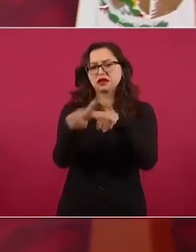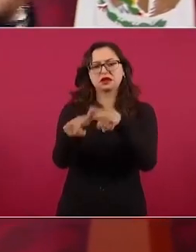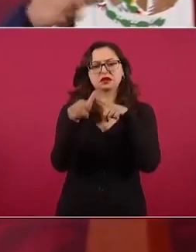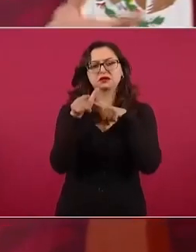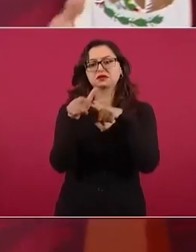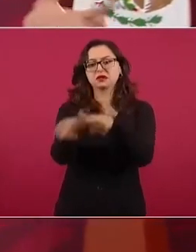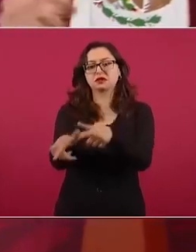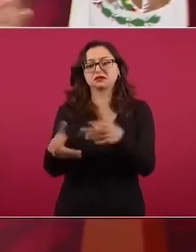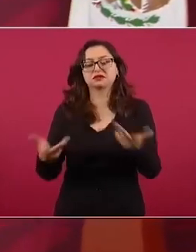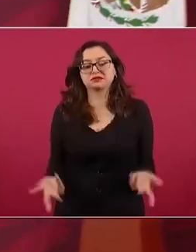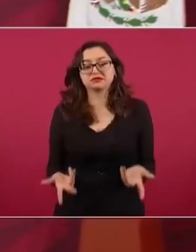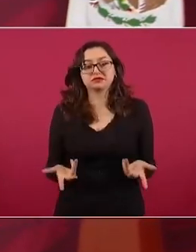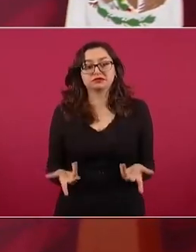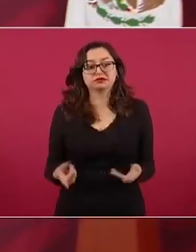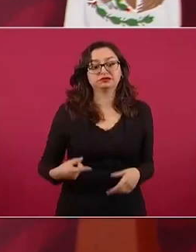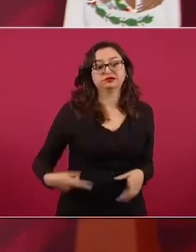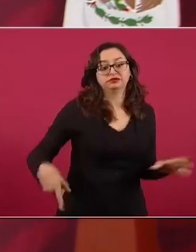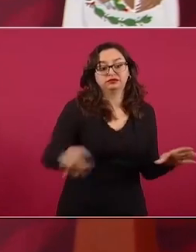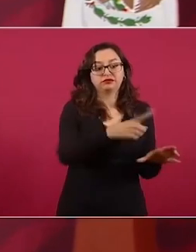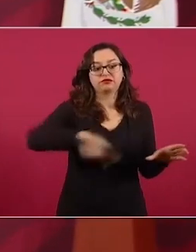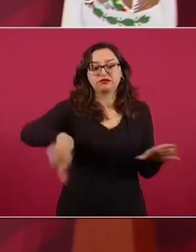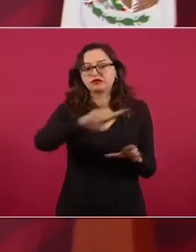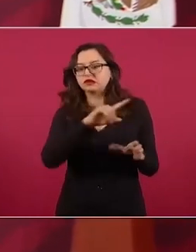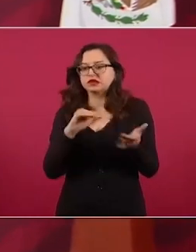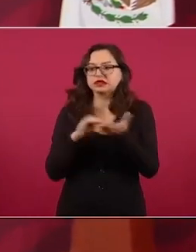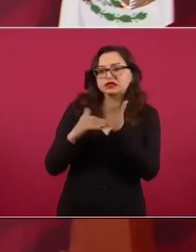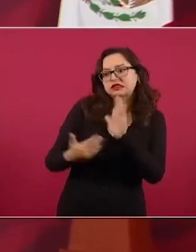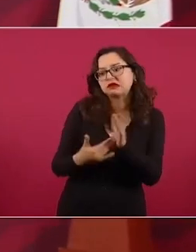no puedan hacer fraudes.